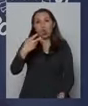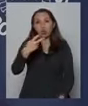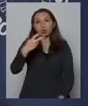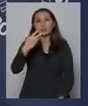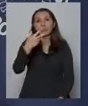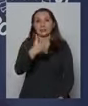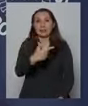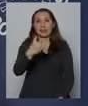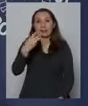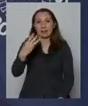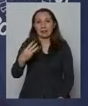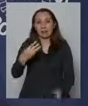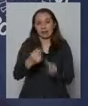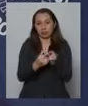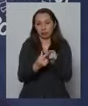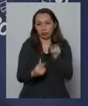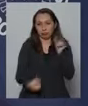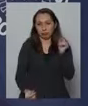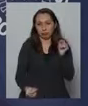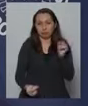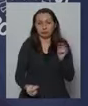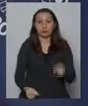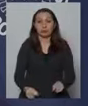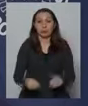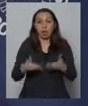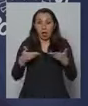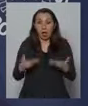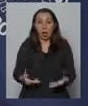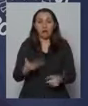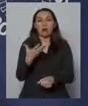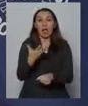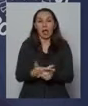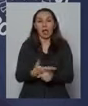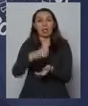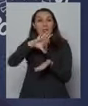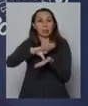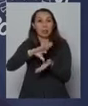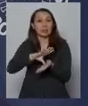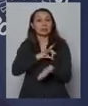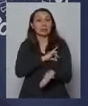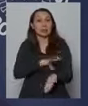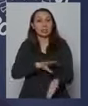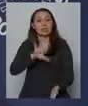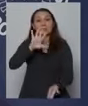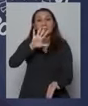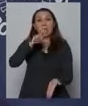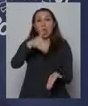8.273 a nivel nacional. Al día de hoy existen en nuestro país